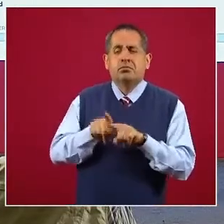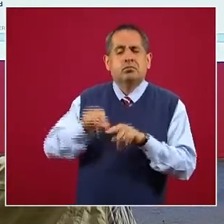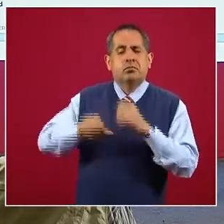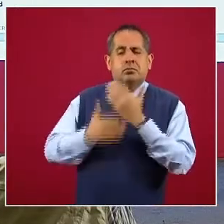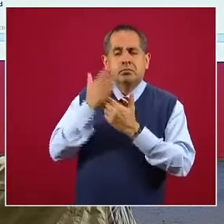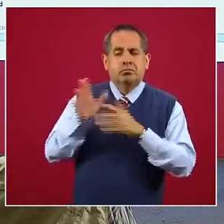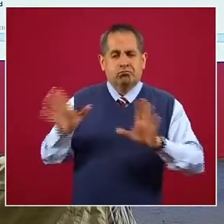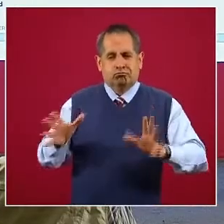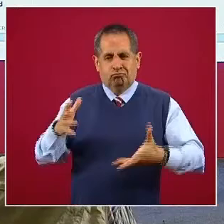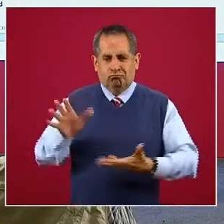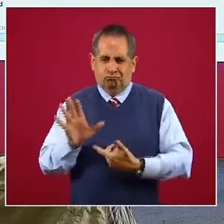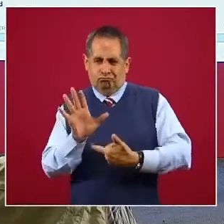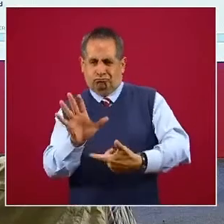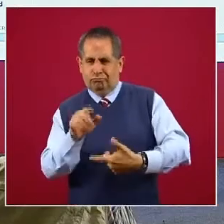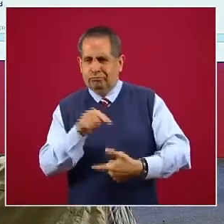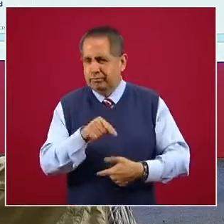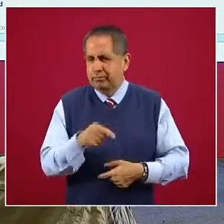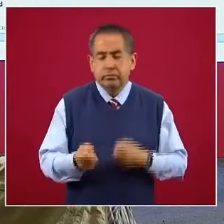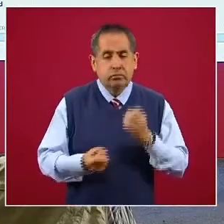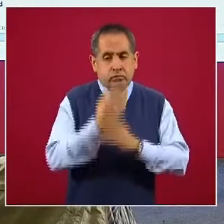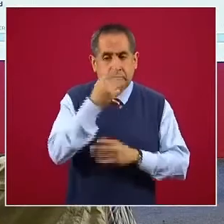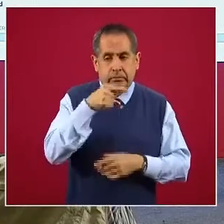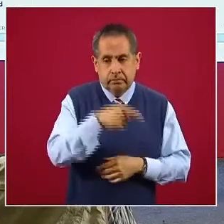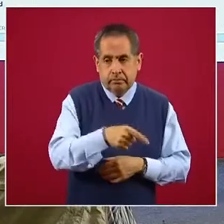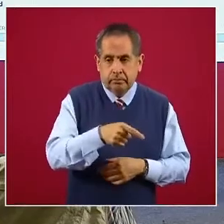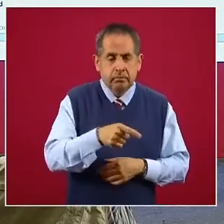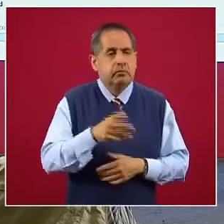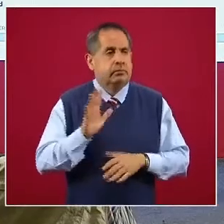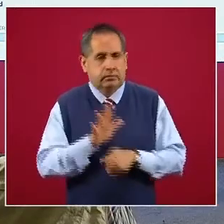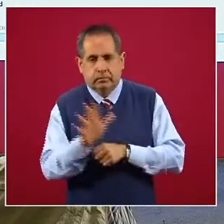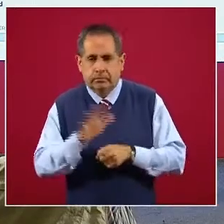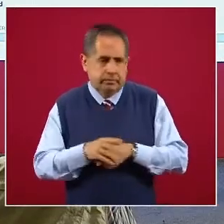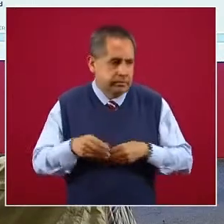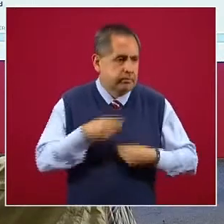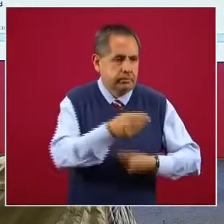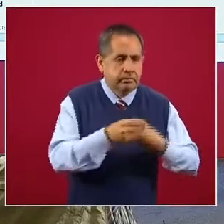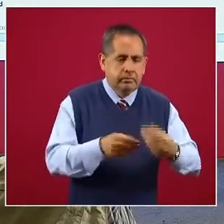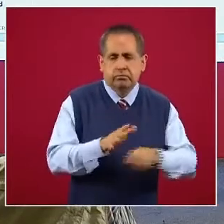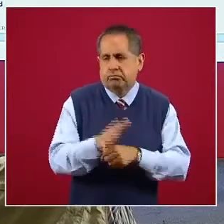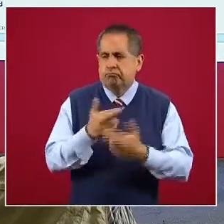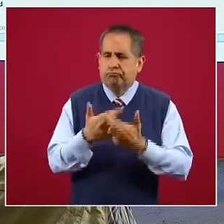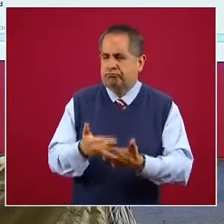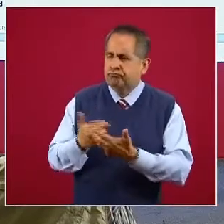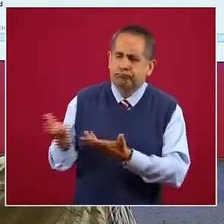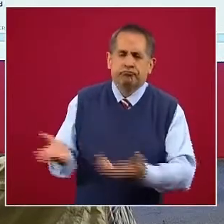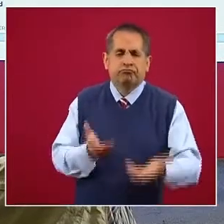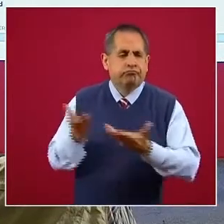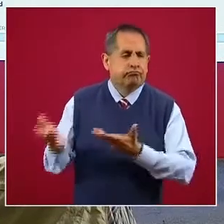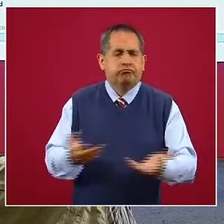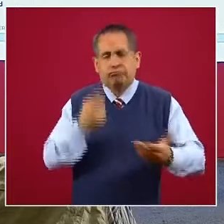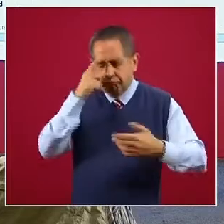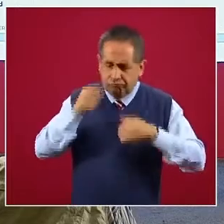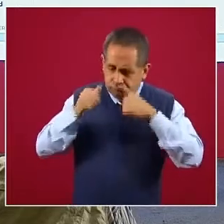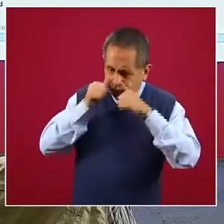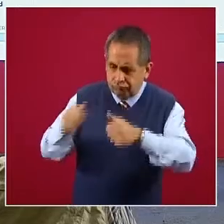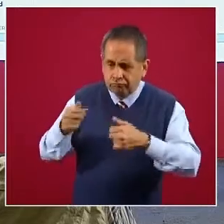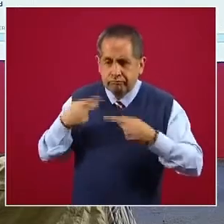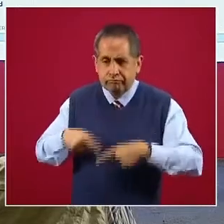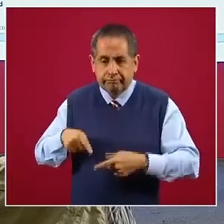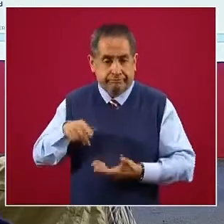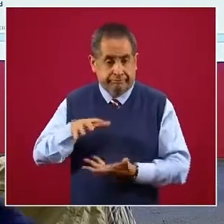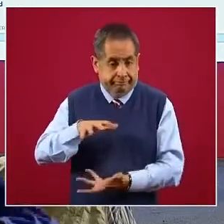que de hecho con estos nuevos ventiladores, pues lógicamente vamos a poder tener mayor disponibilidad también de este tipo de camas en las unidades a las